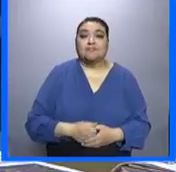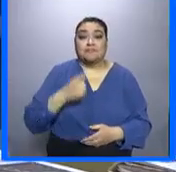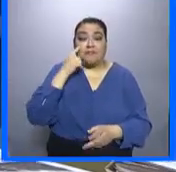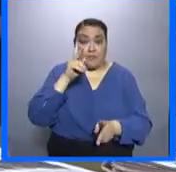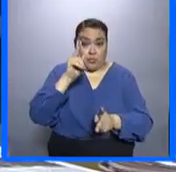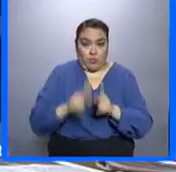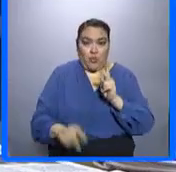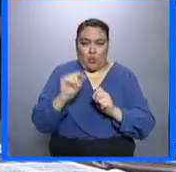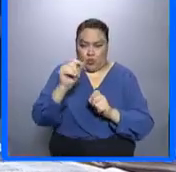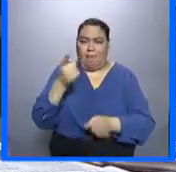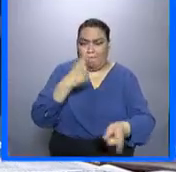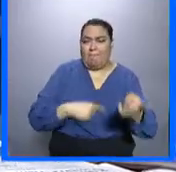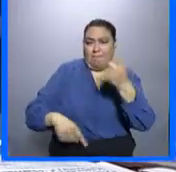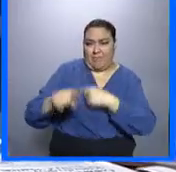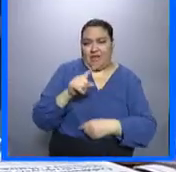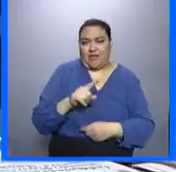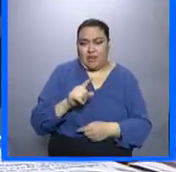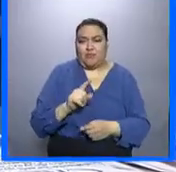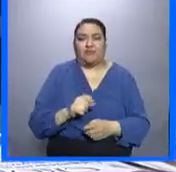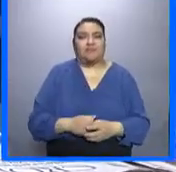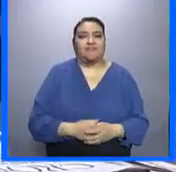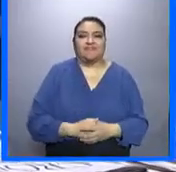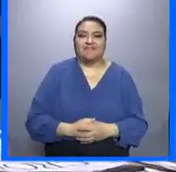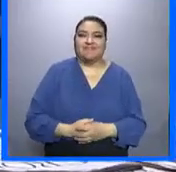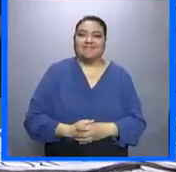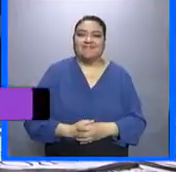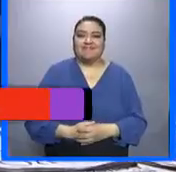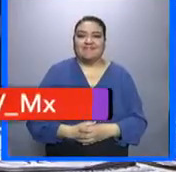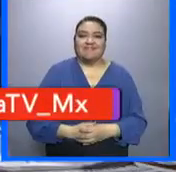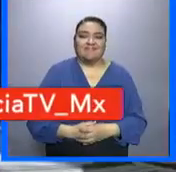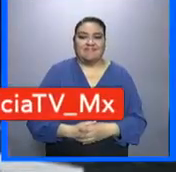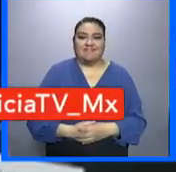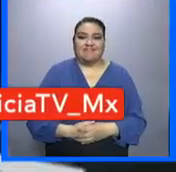Regresamos con más información después de esta breve pausa.